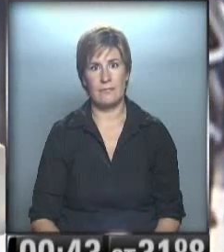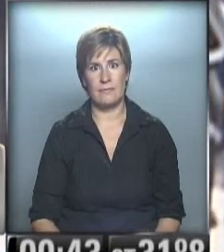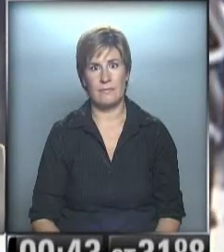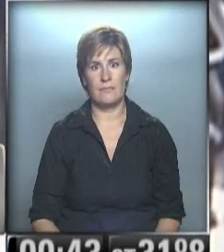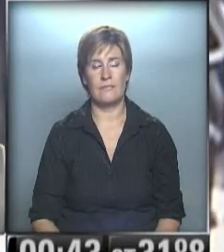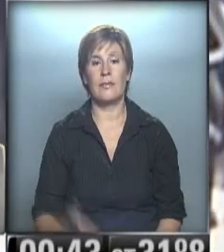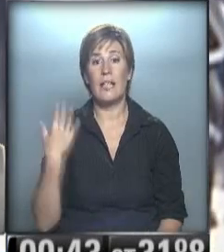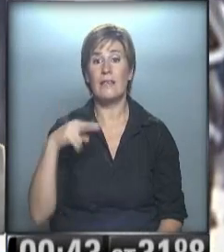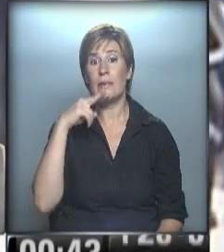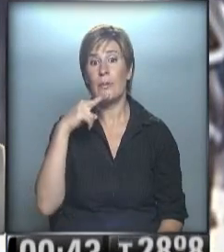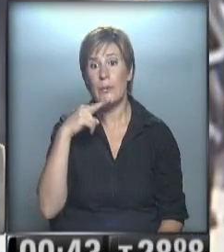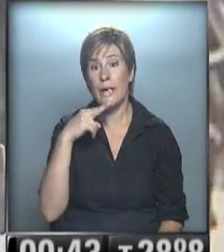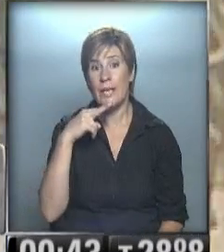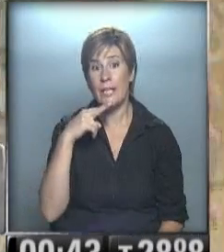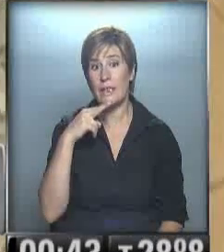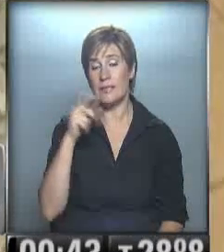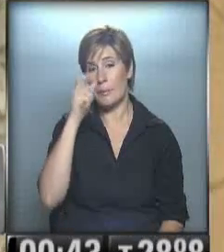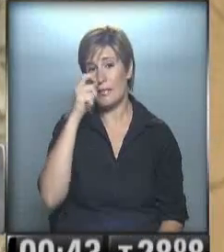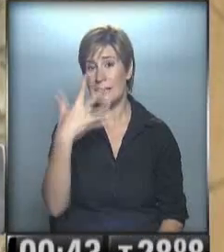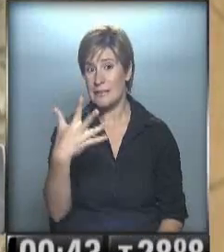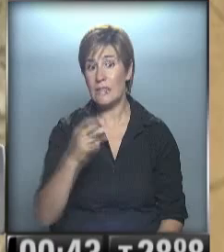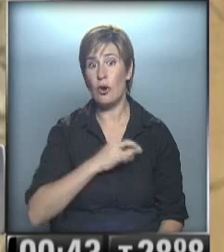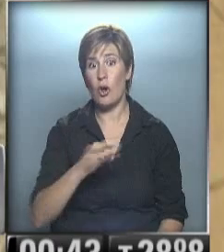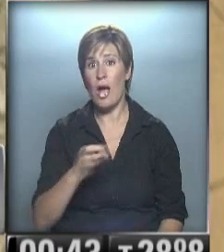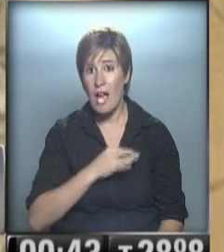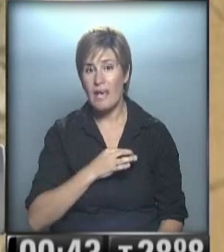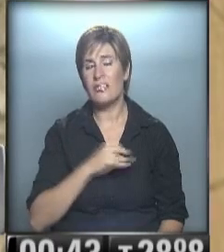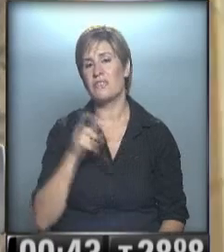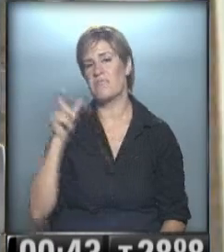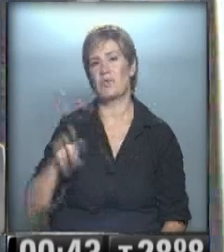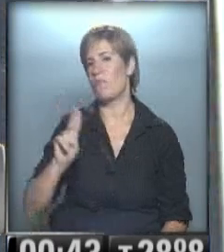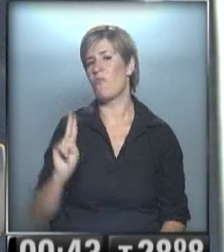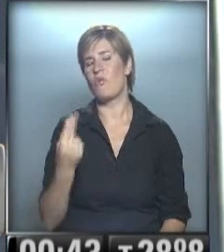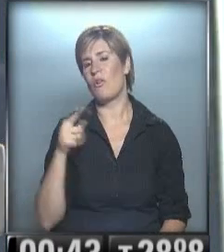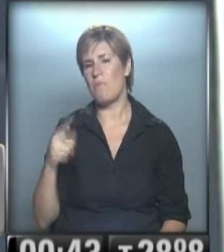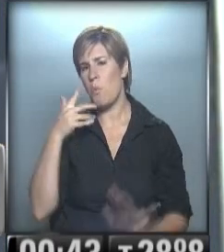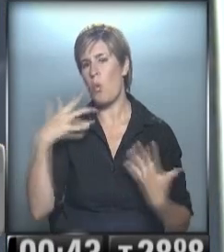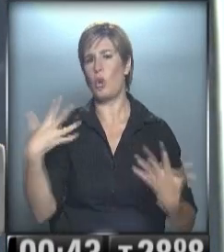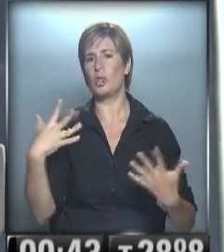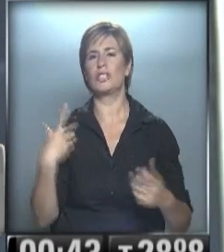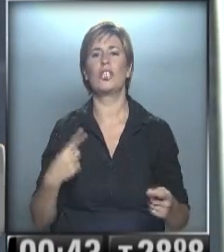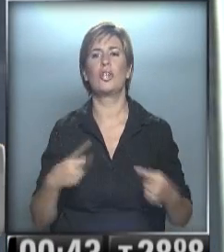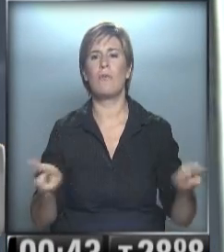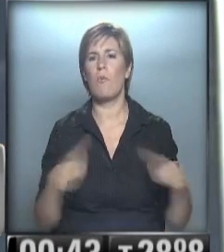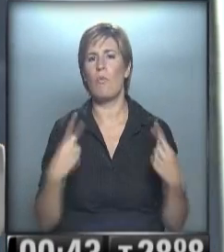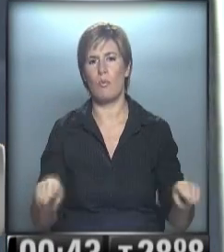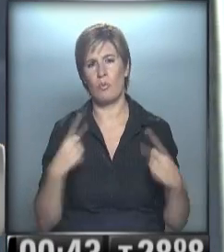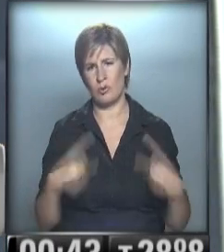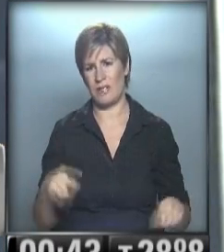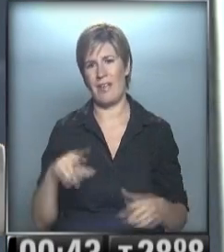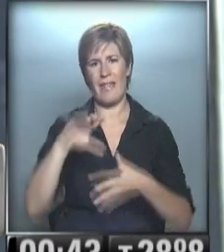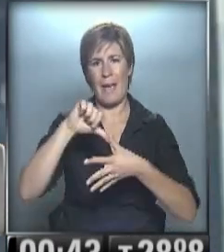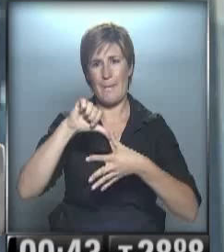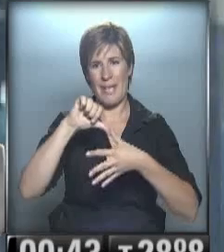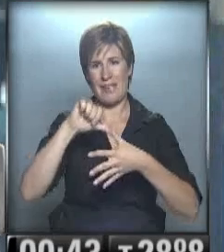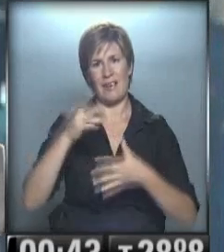El viernes pasado se cumplieron 25 años de la muerte de uno de los referentes de la música latinoamericana, Alfredo Zitarrosa. Se fue